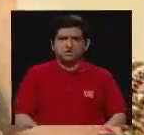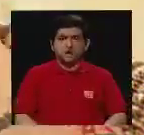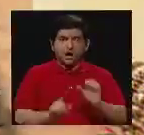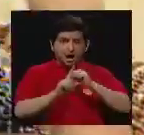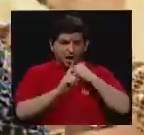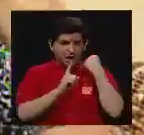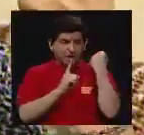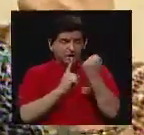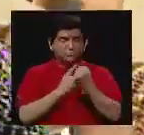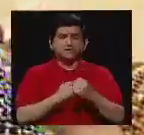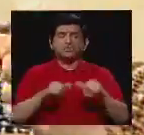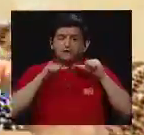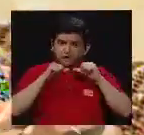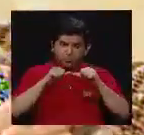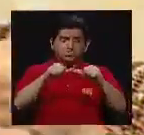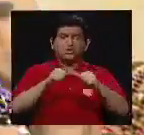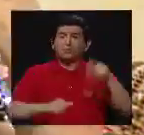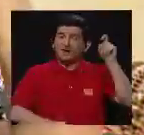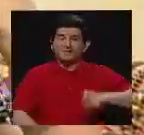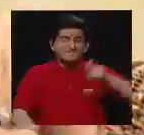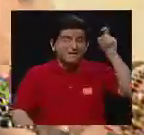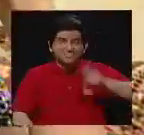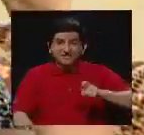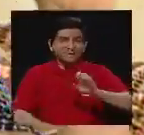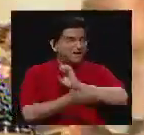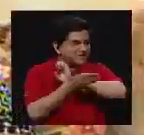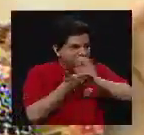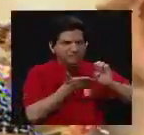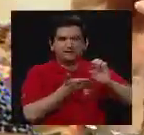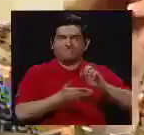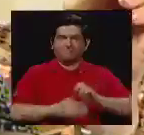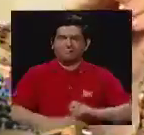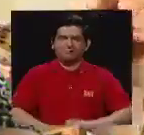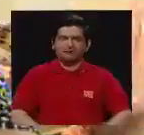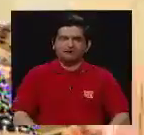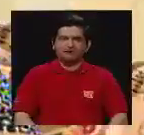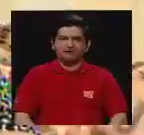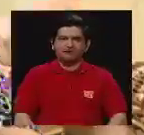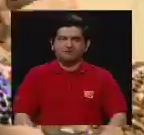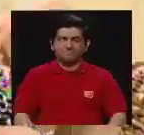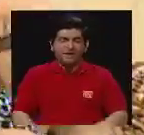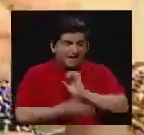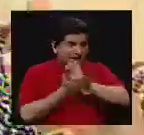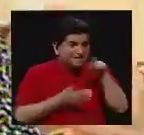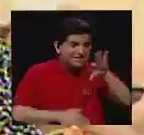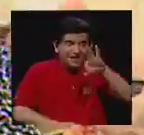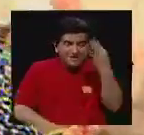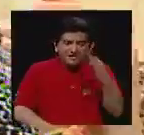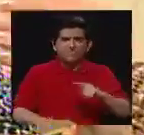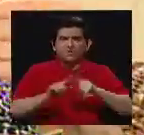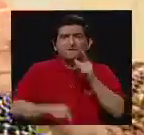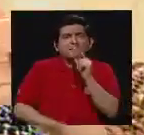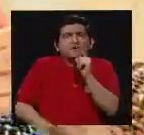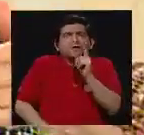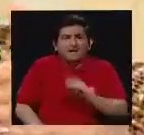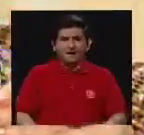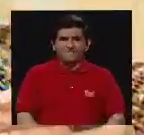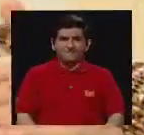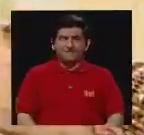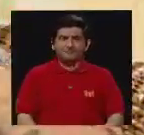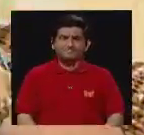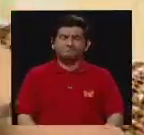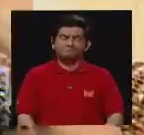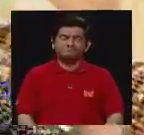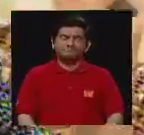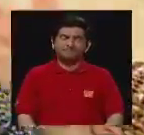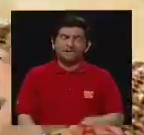para que la sociedad pueda sobrevivir. Es necesariamente evitable. hay que evitar esas formas. Pero ¿quiénes lo evitan? Poder.